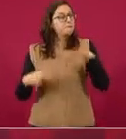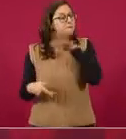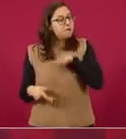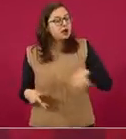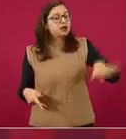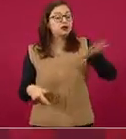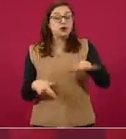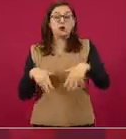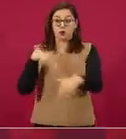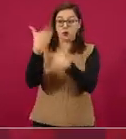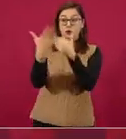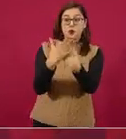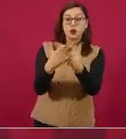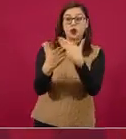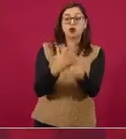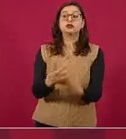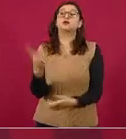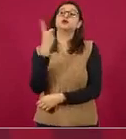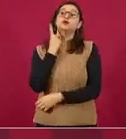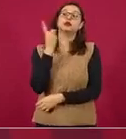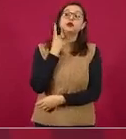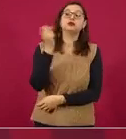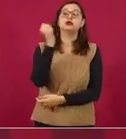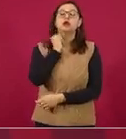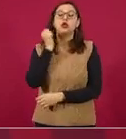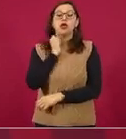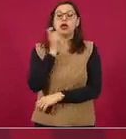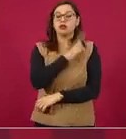¿Están del lado de las empresas, de Repsol,